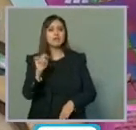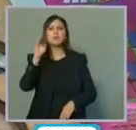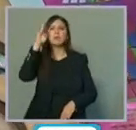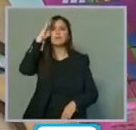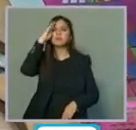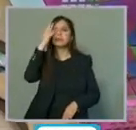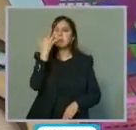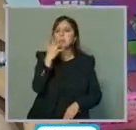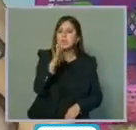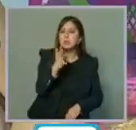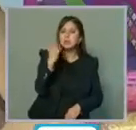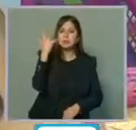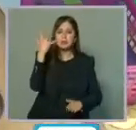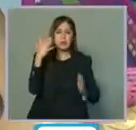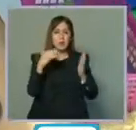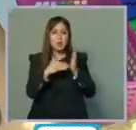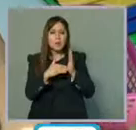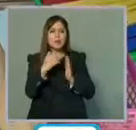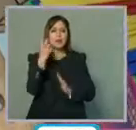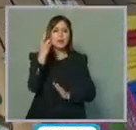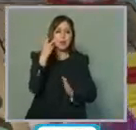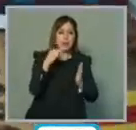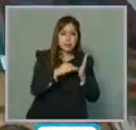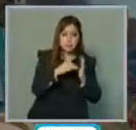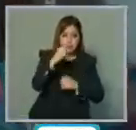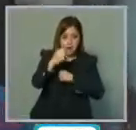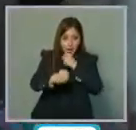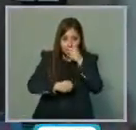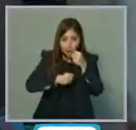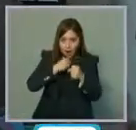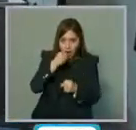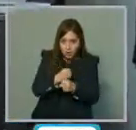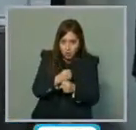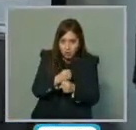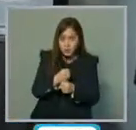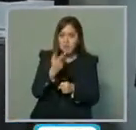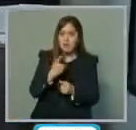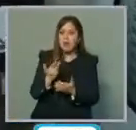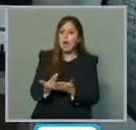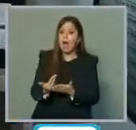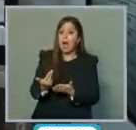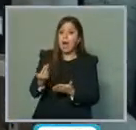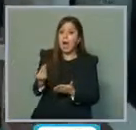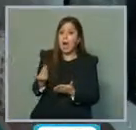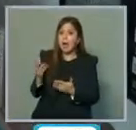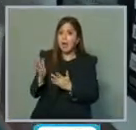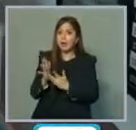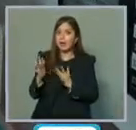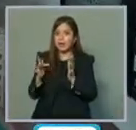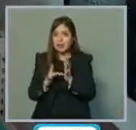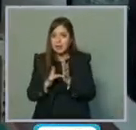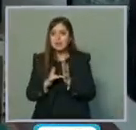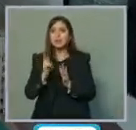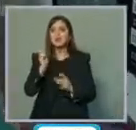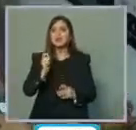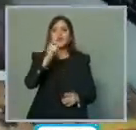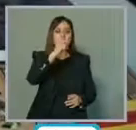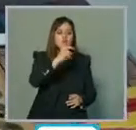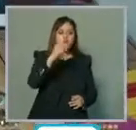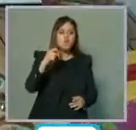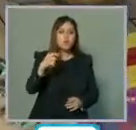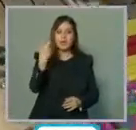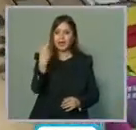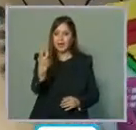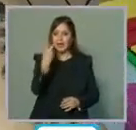más o menos 5.000, 3.000 años y antes de Cristo, ¿no? Y pues tiene piececitas, estas son sus dados,